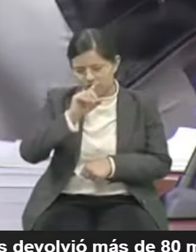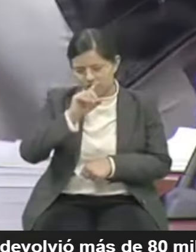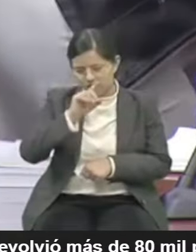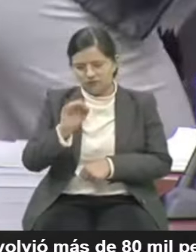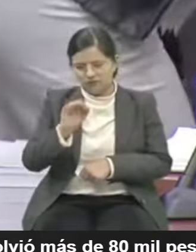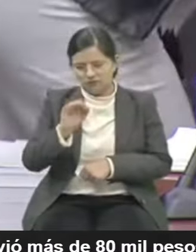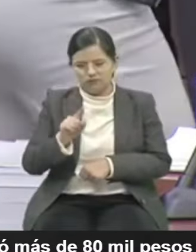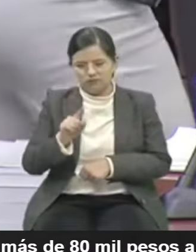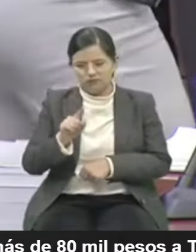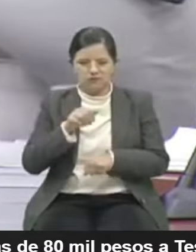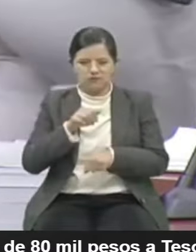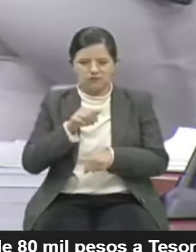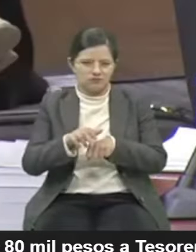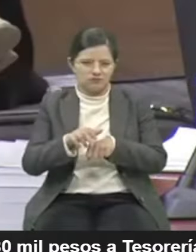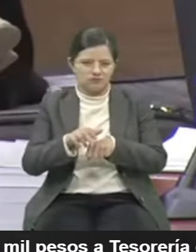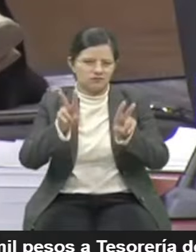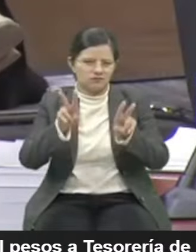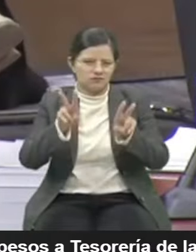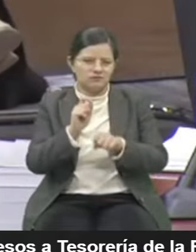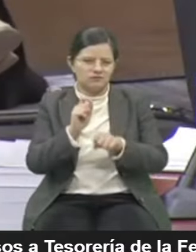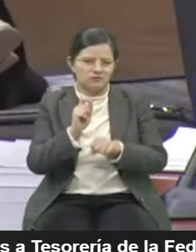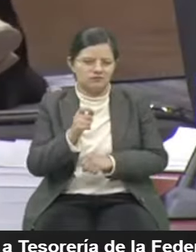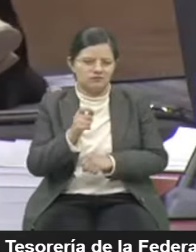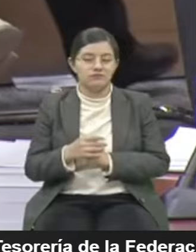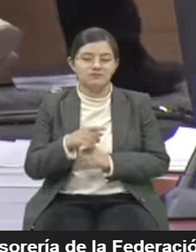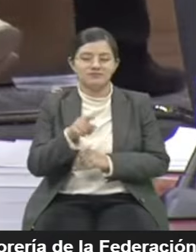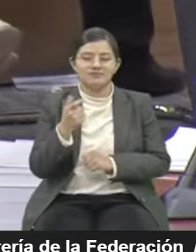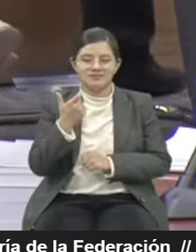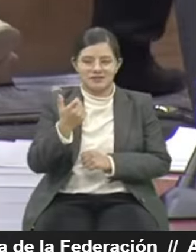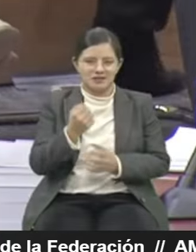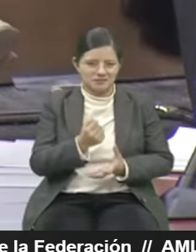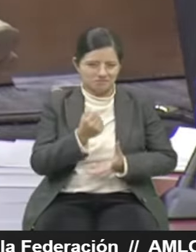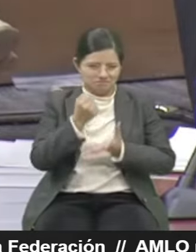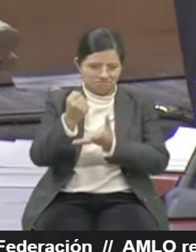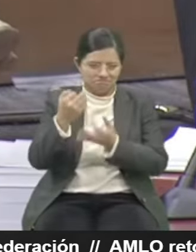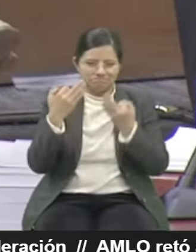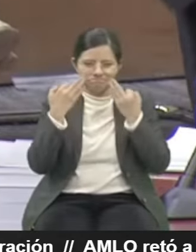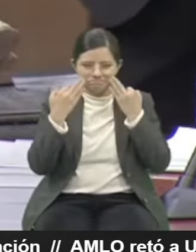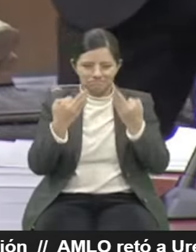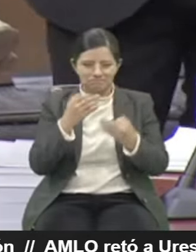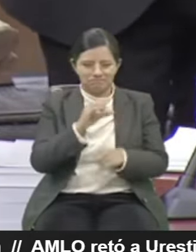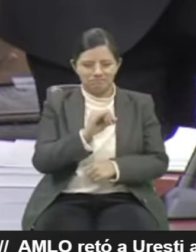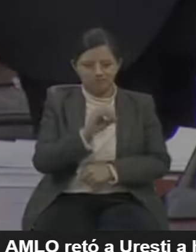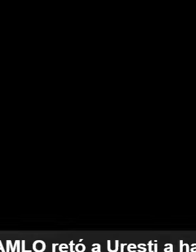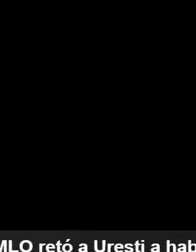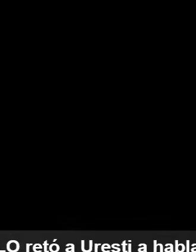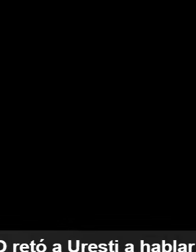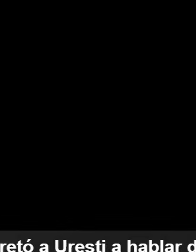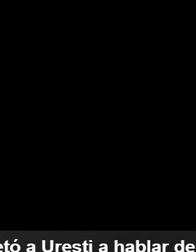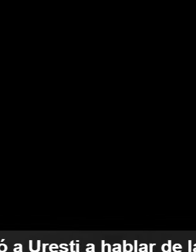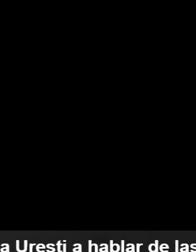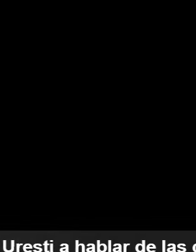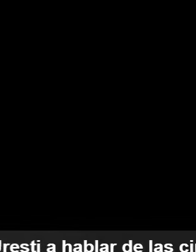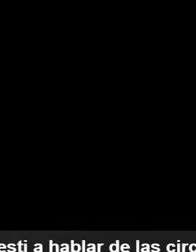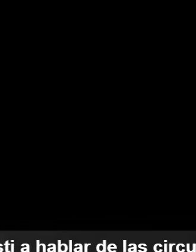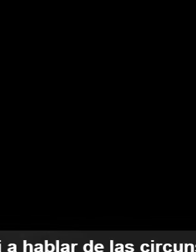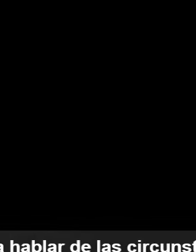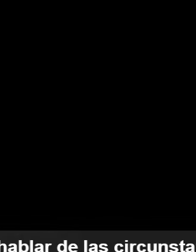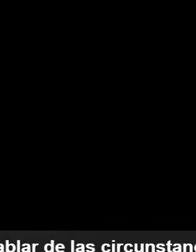faz un numeral sobre el tema de la solventación de Las observaciones del órgano interno de control